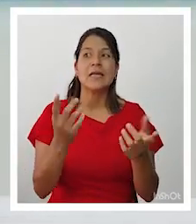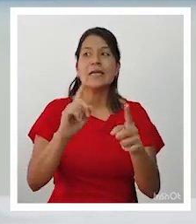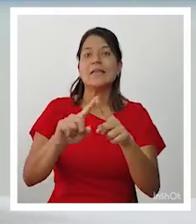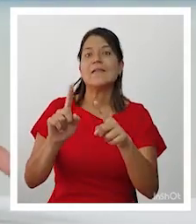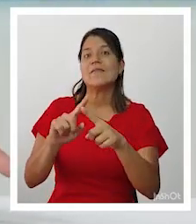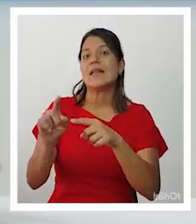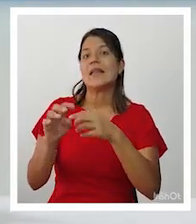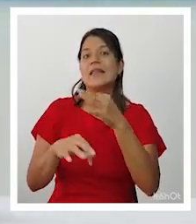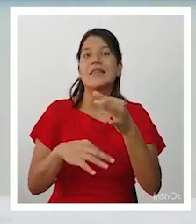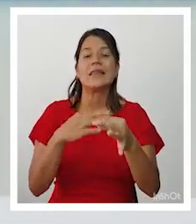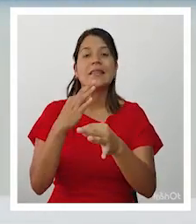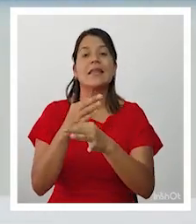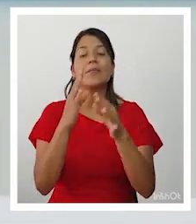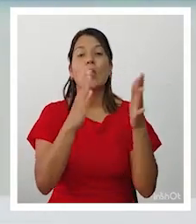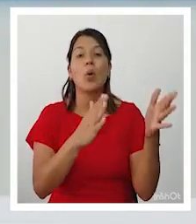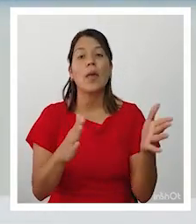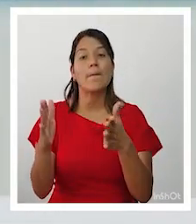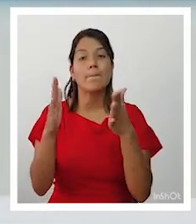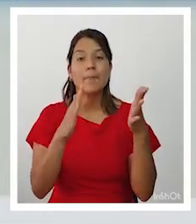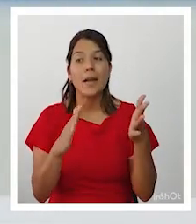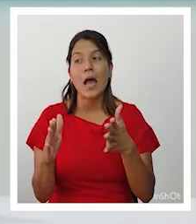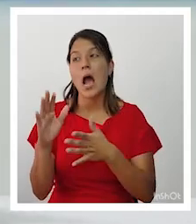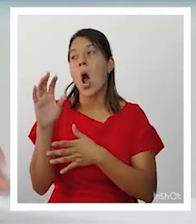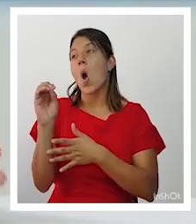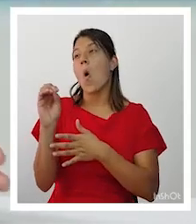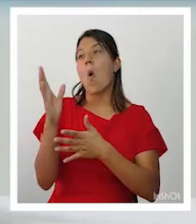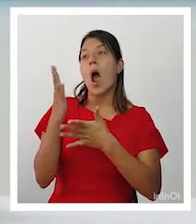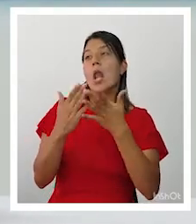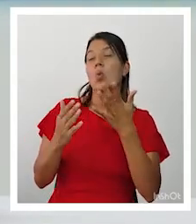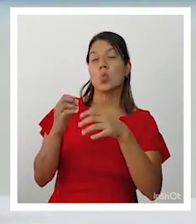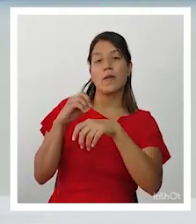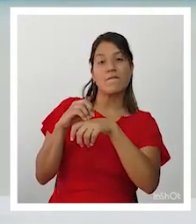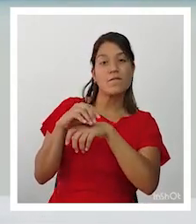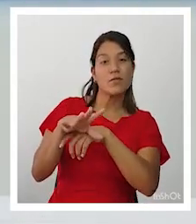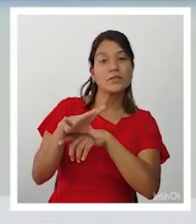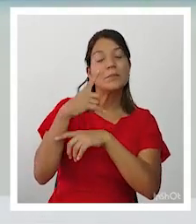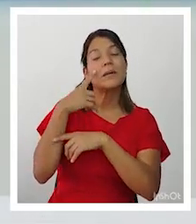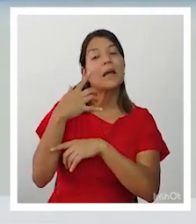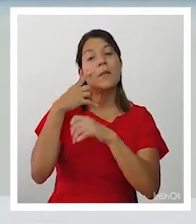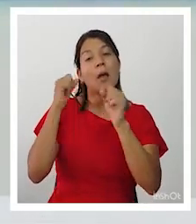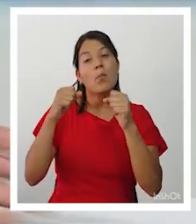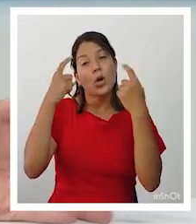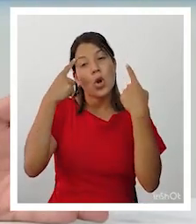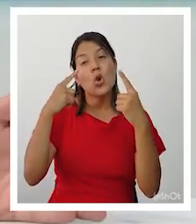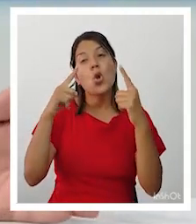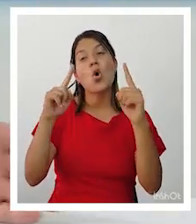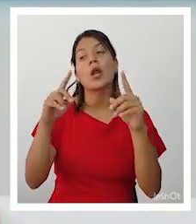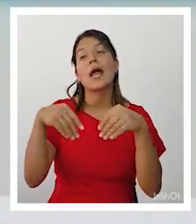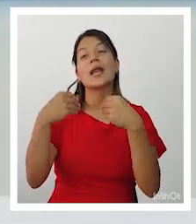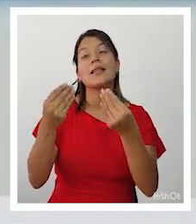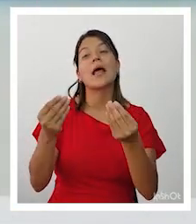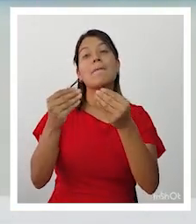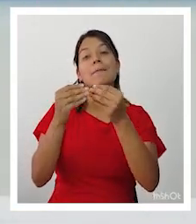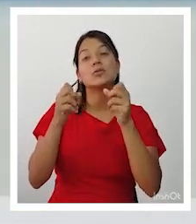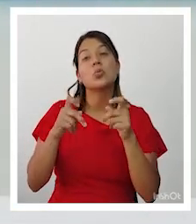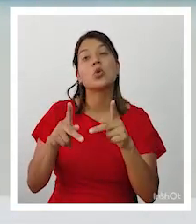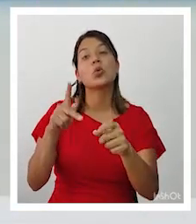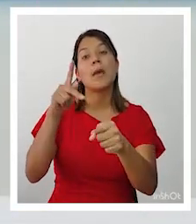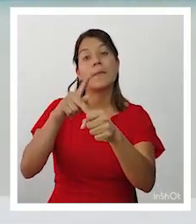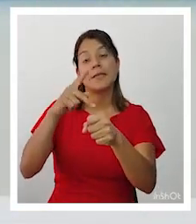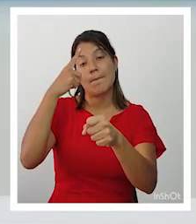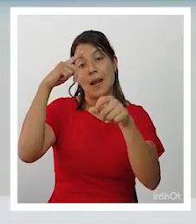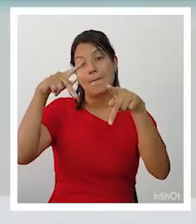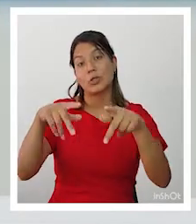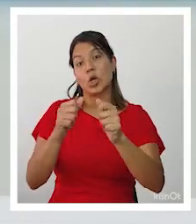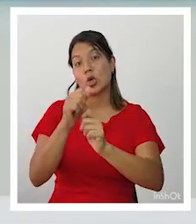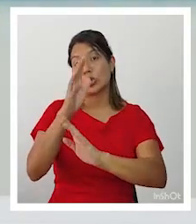de planes o incidencias para crear muchísimas más oportunidades de participación. Un caso como en el